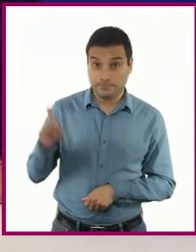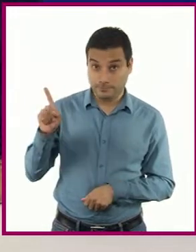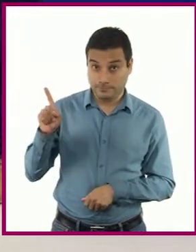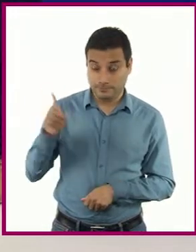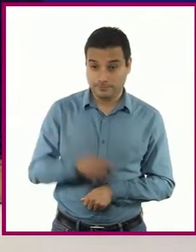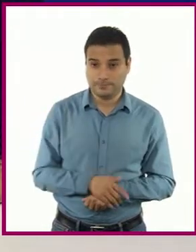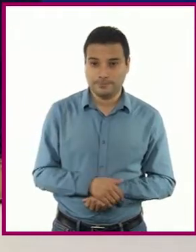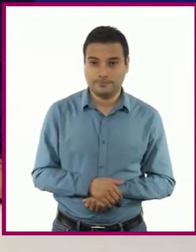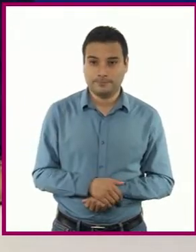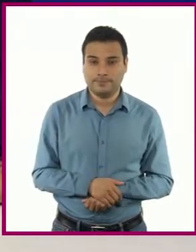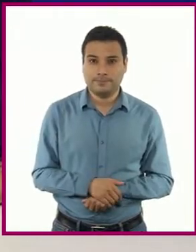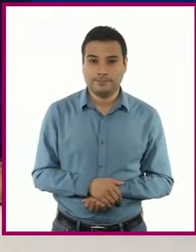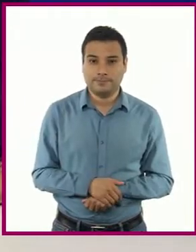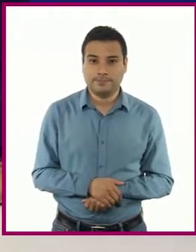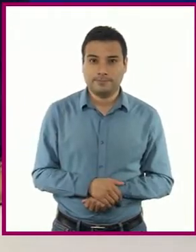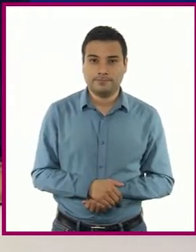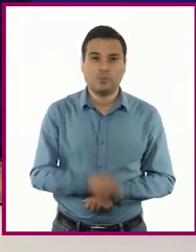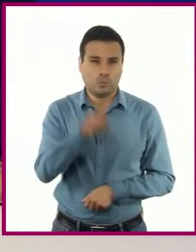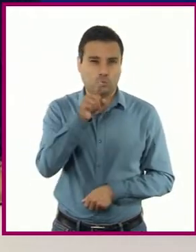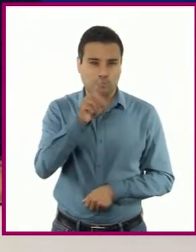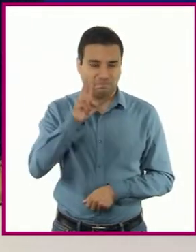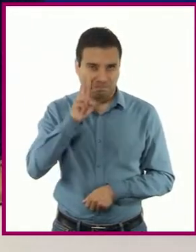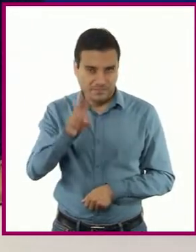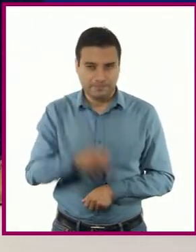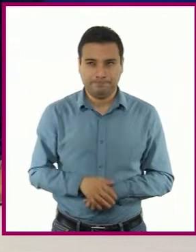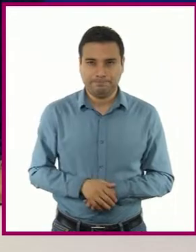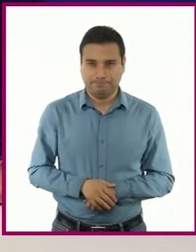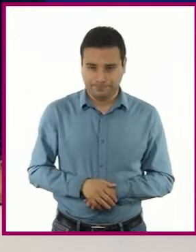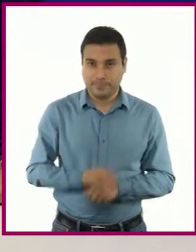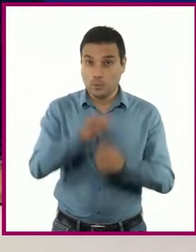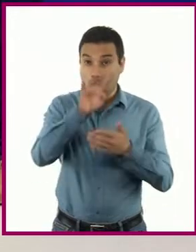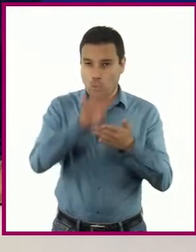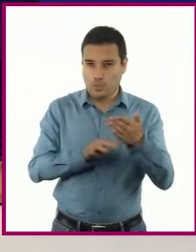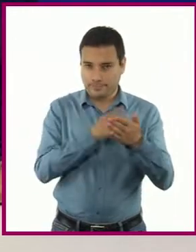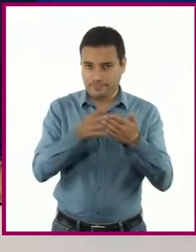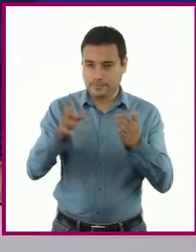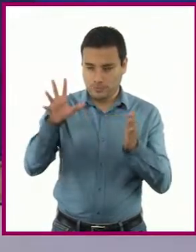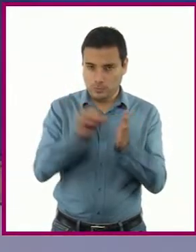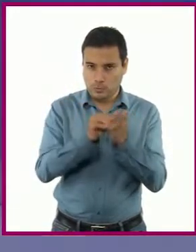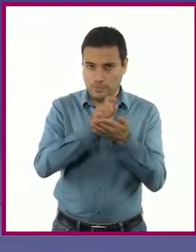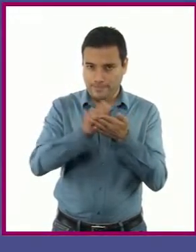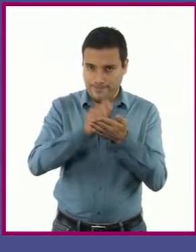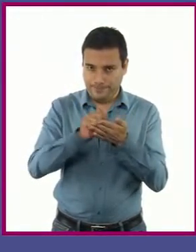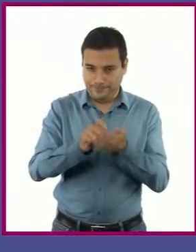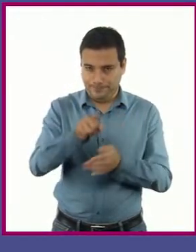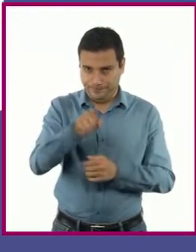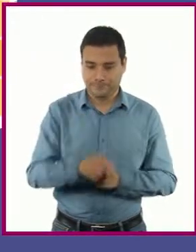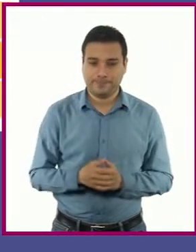Observen y copien en su cuaderno la siguiente tabla.